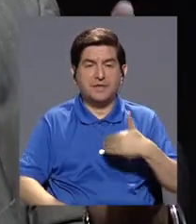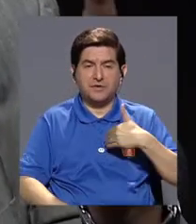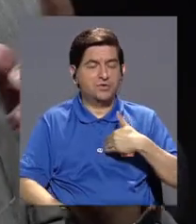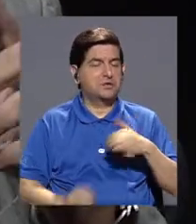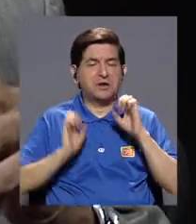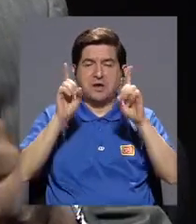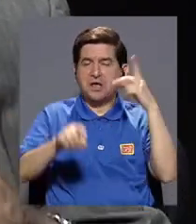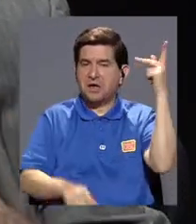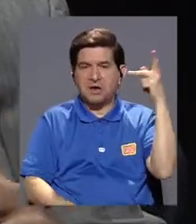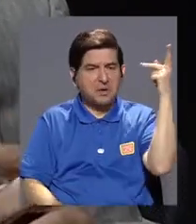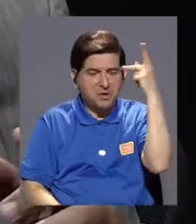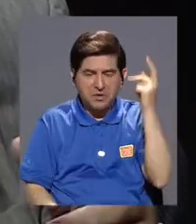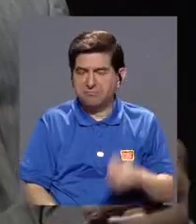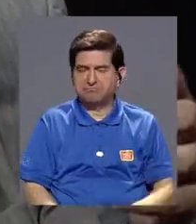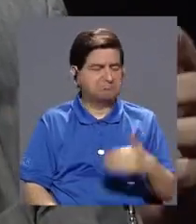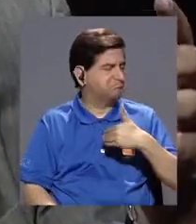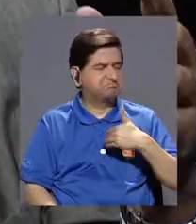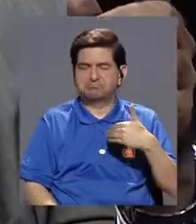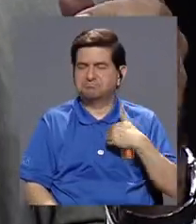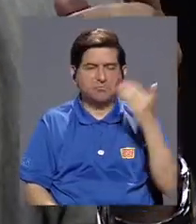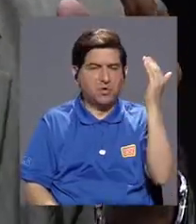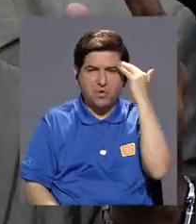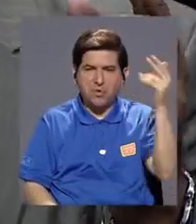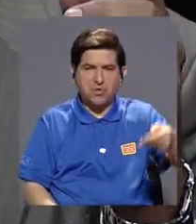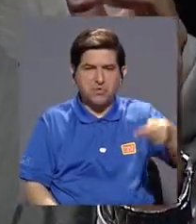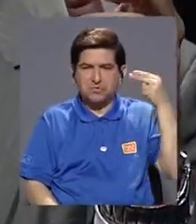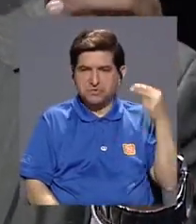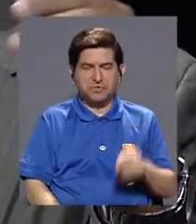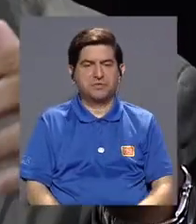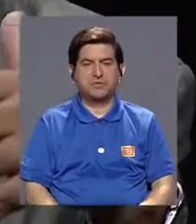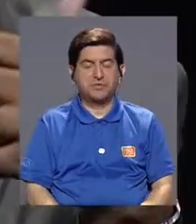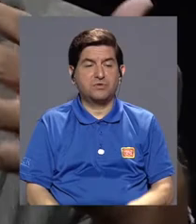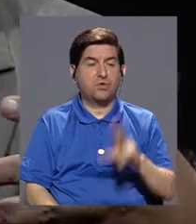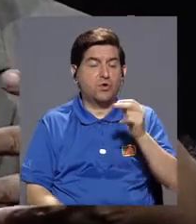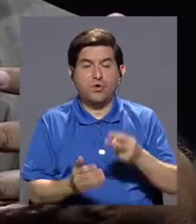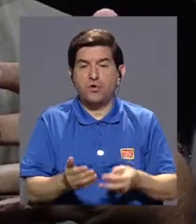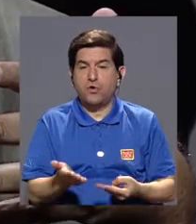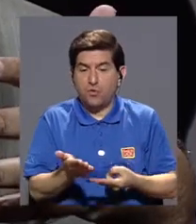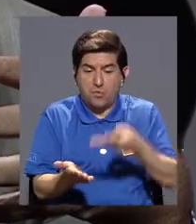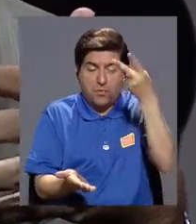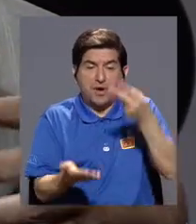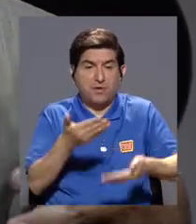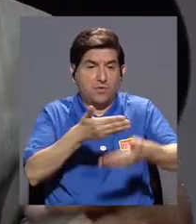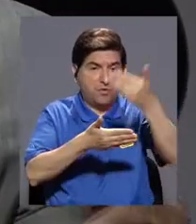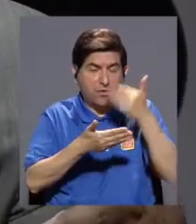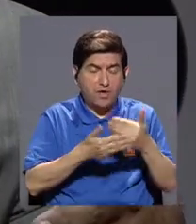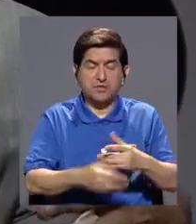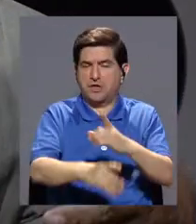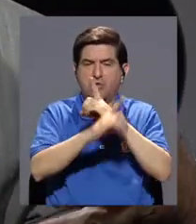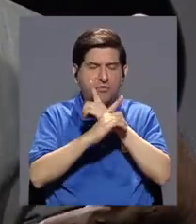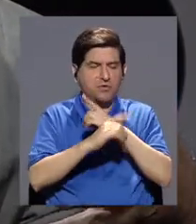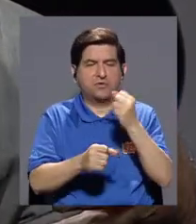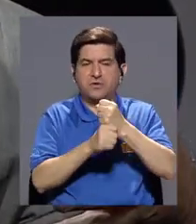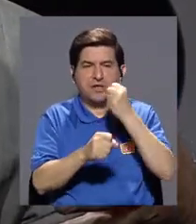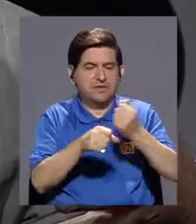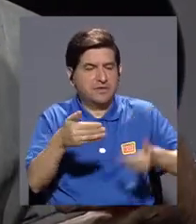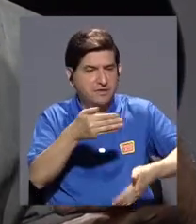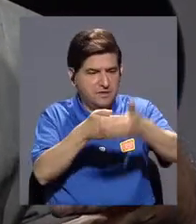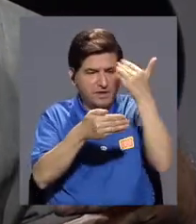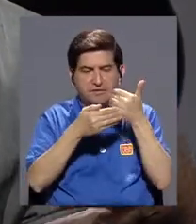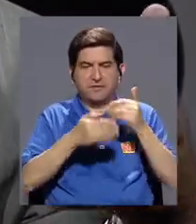educación política, porque no hay conocimiento histórico, porque no se valora lo que se hizo ni se defiende lo que se